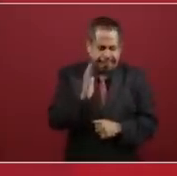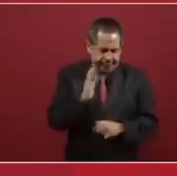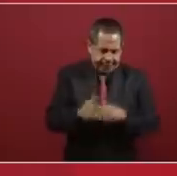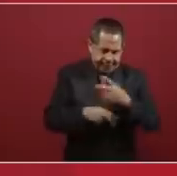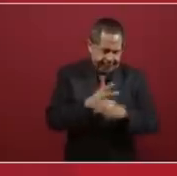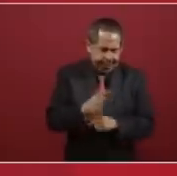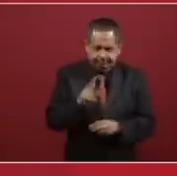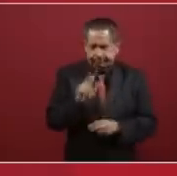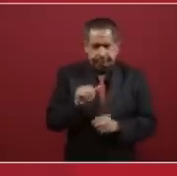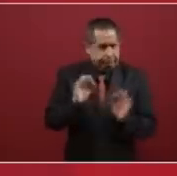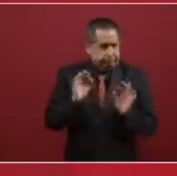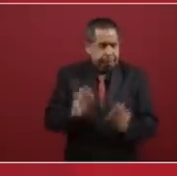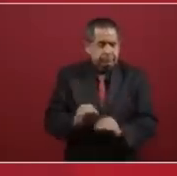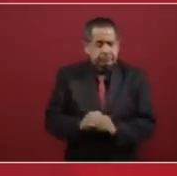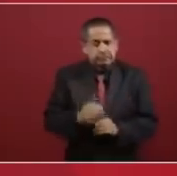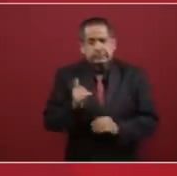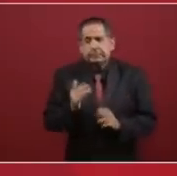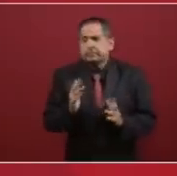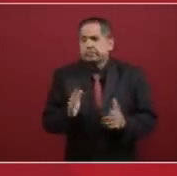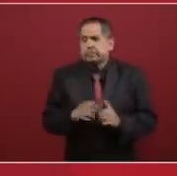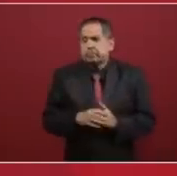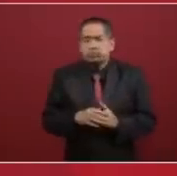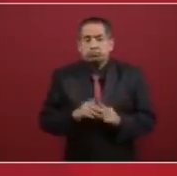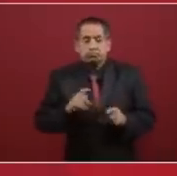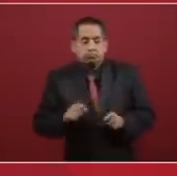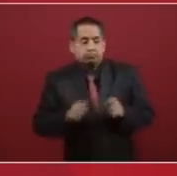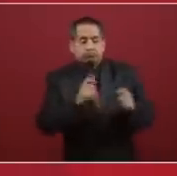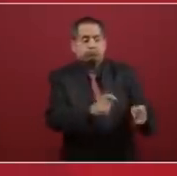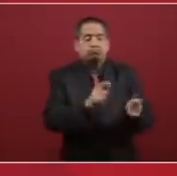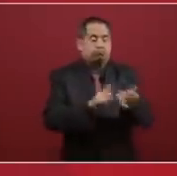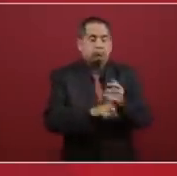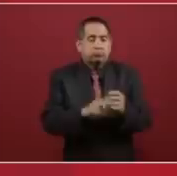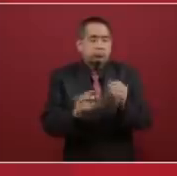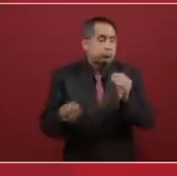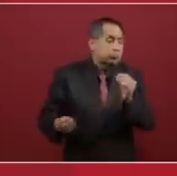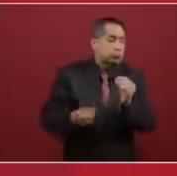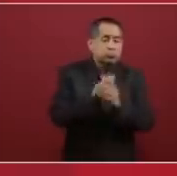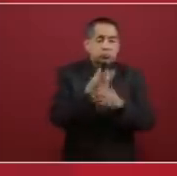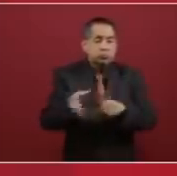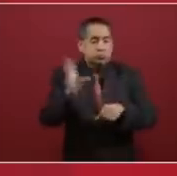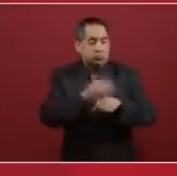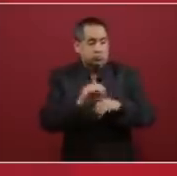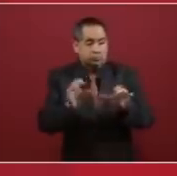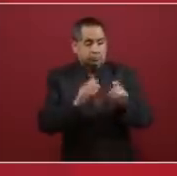y no se han otorgado nuevas concesiones.